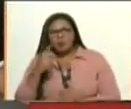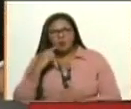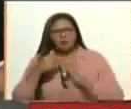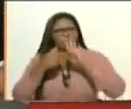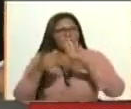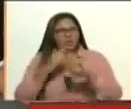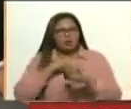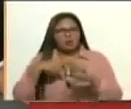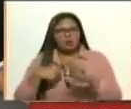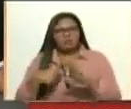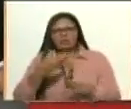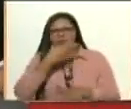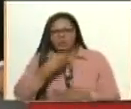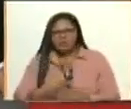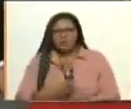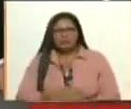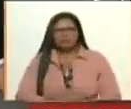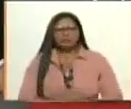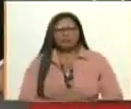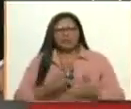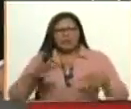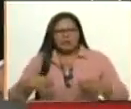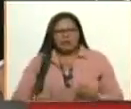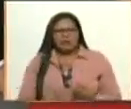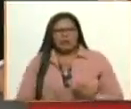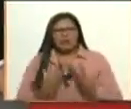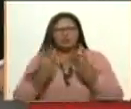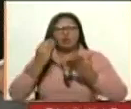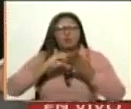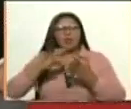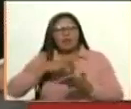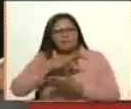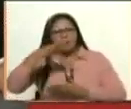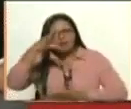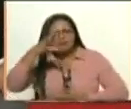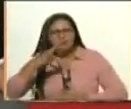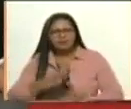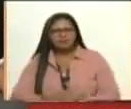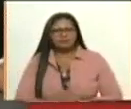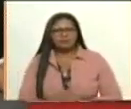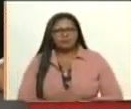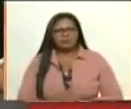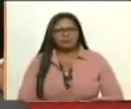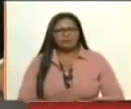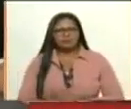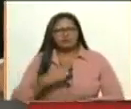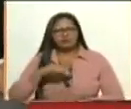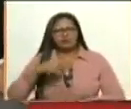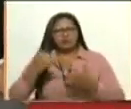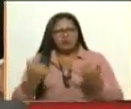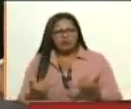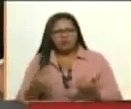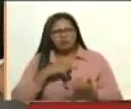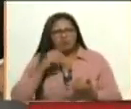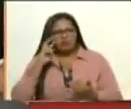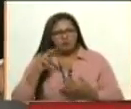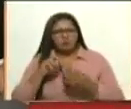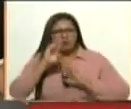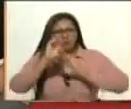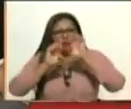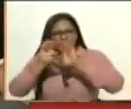de nuestras Navidades, Renace la Esperanza, hacemos constar que después de